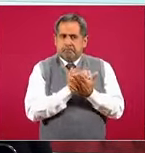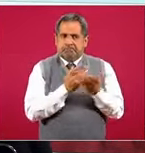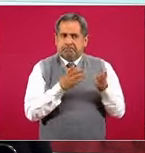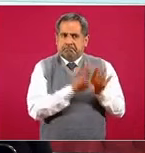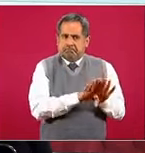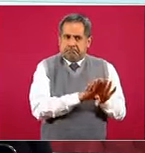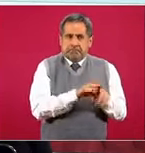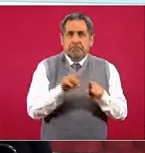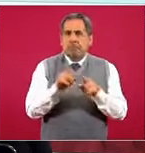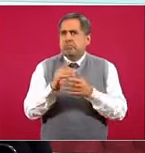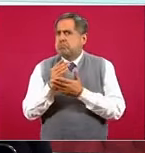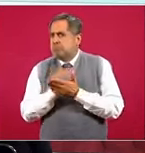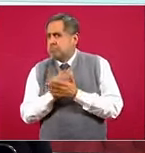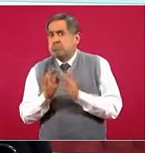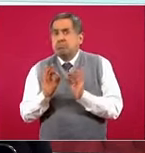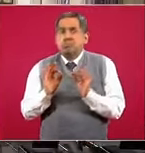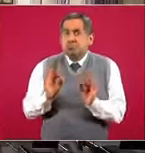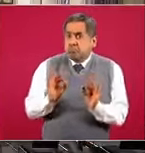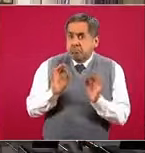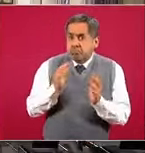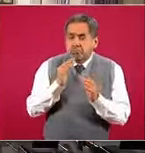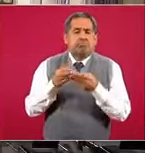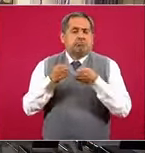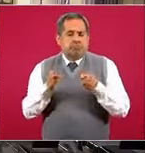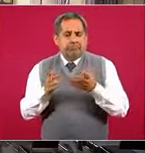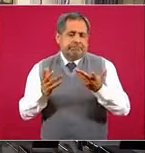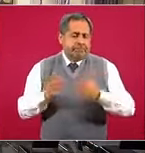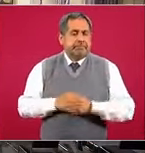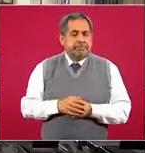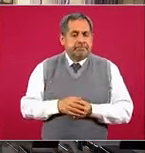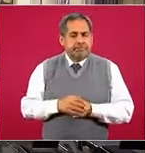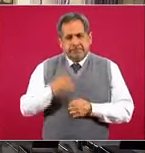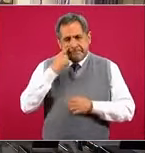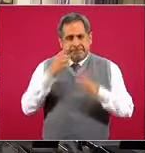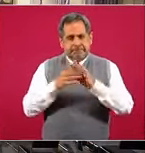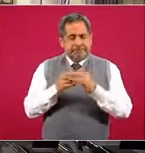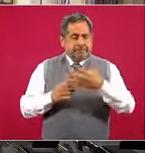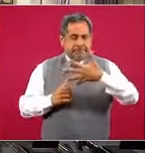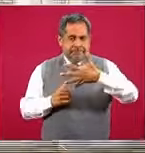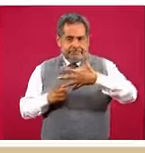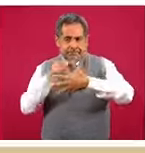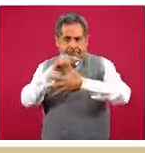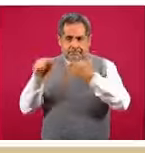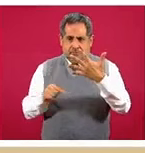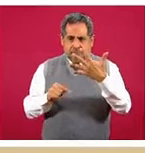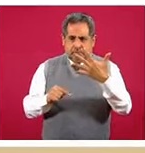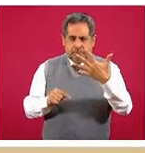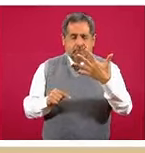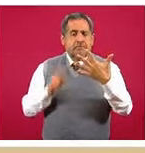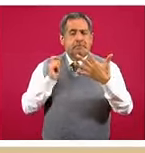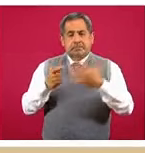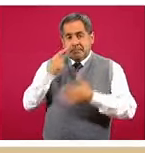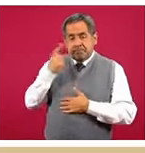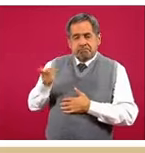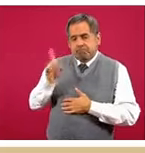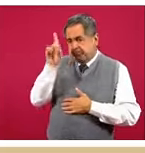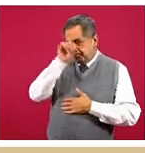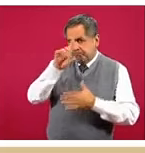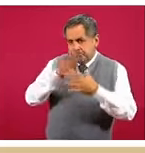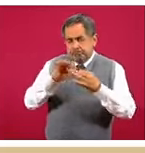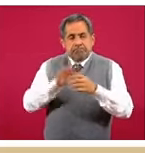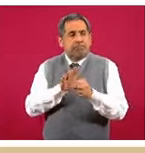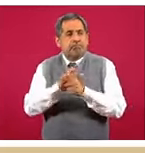llevando a cabo en cada estado. Resumen de las premisas. En 5 puntos resumimos. El semáforo orienta el nivel de